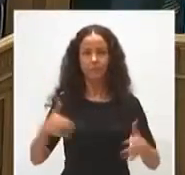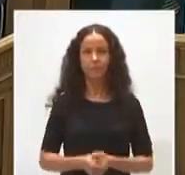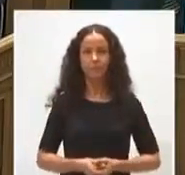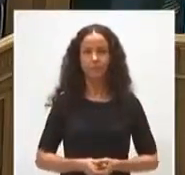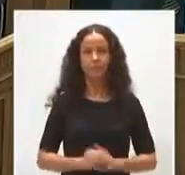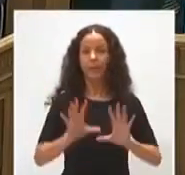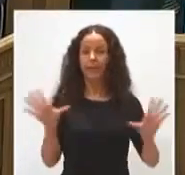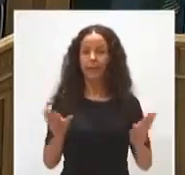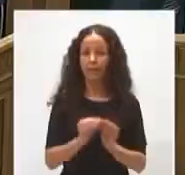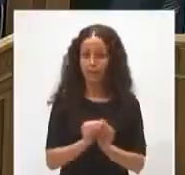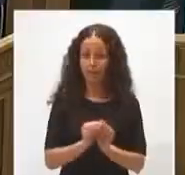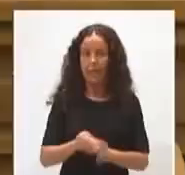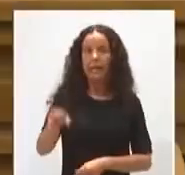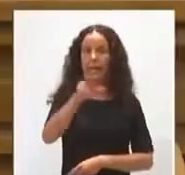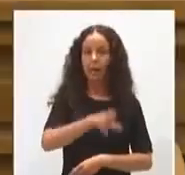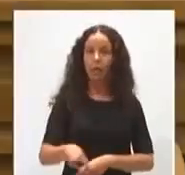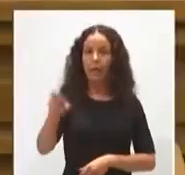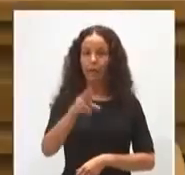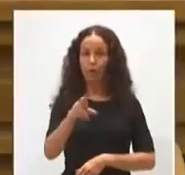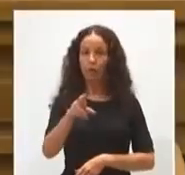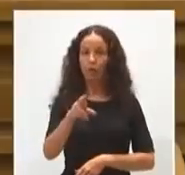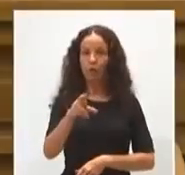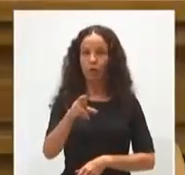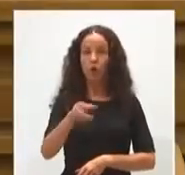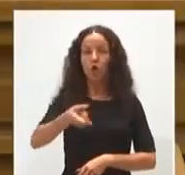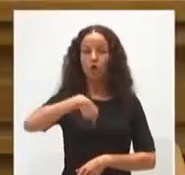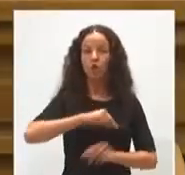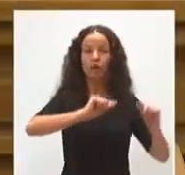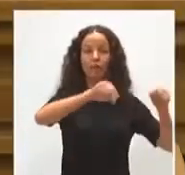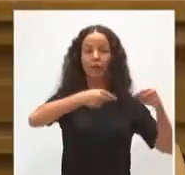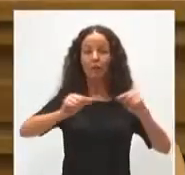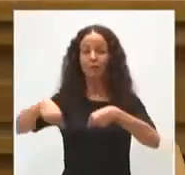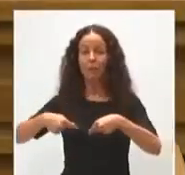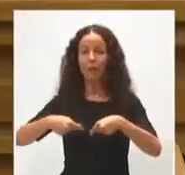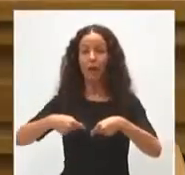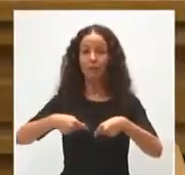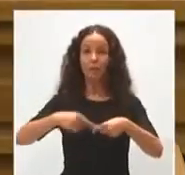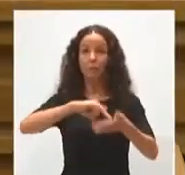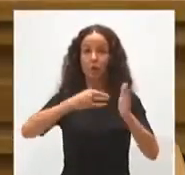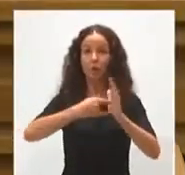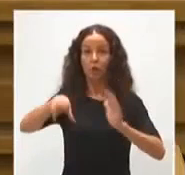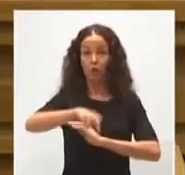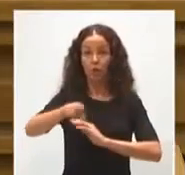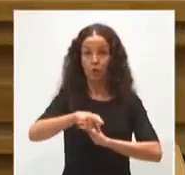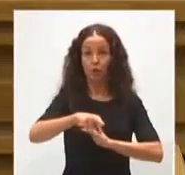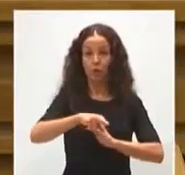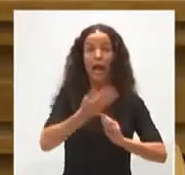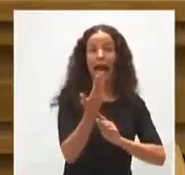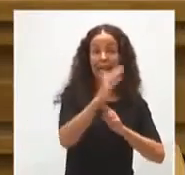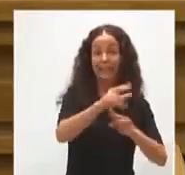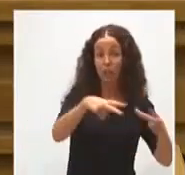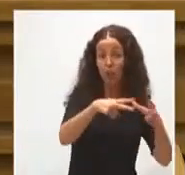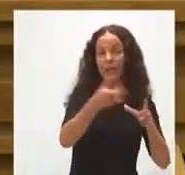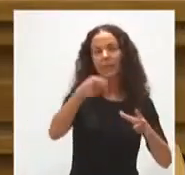definitiva la recuperación hemos firmado dos acuerdos de reconstrucción con agentes sociales y partidos políticos